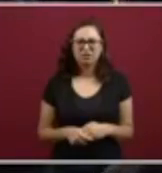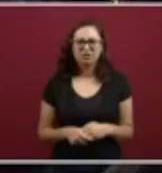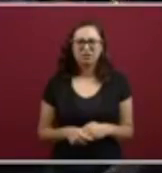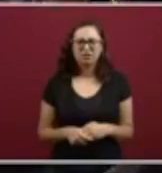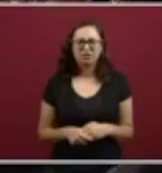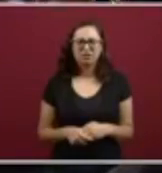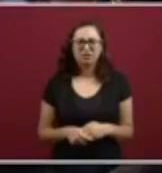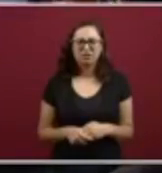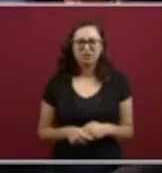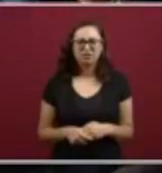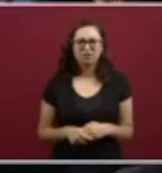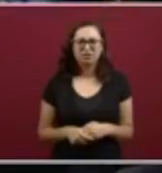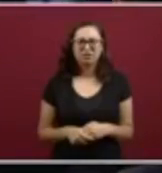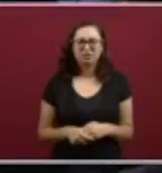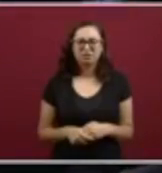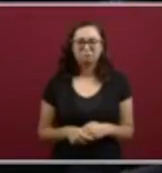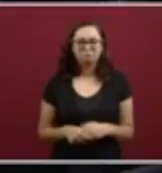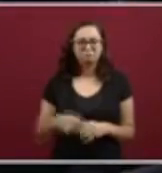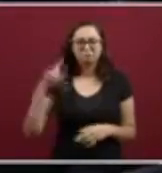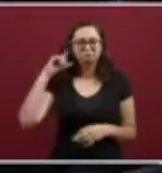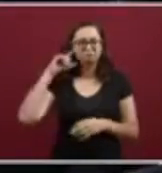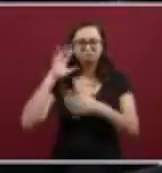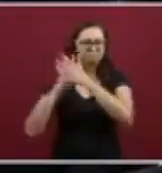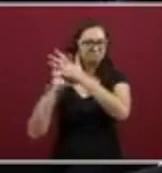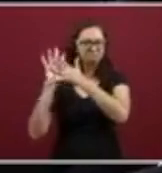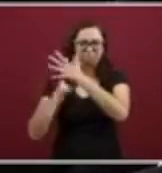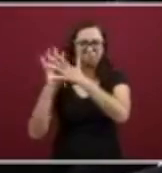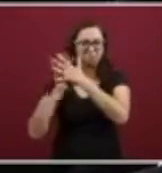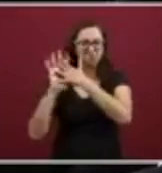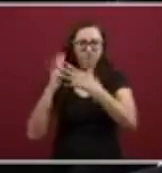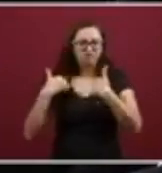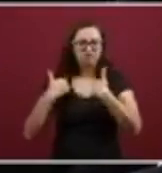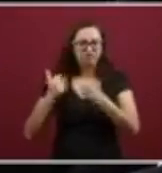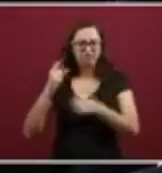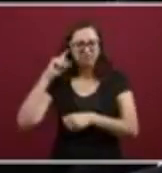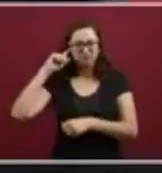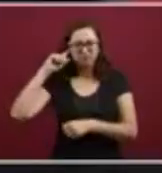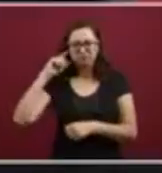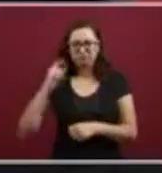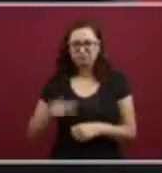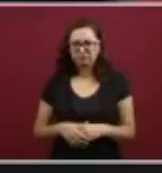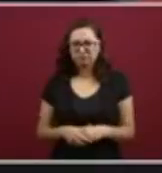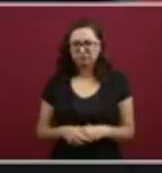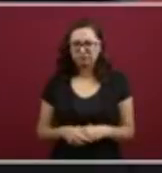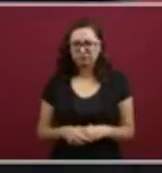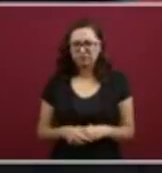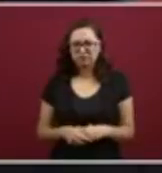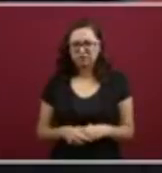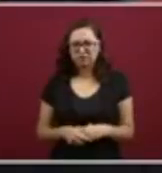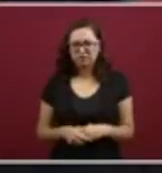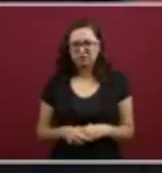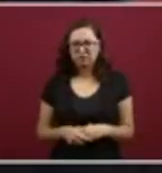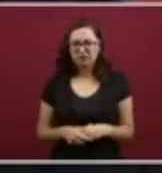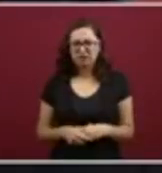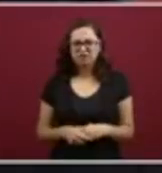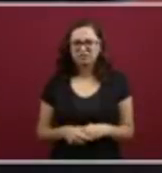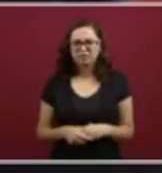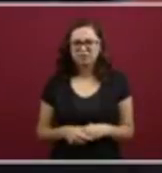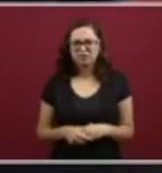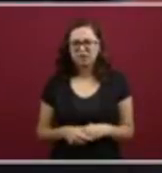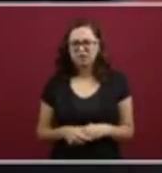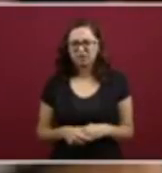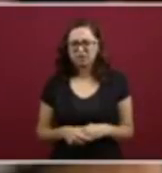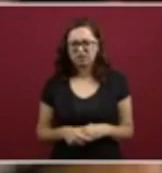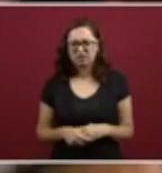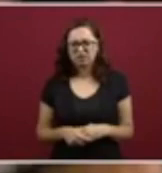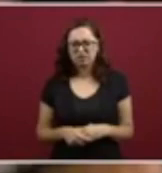municipio cuando el Ejecutivo Estatal, aunque usted es respetuoso de los tres poderes, establece un mando único en detrimento